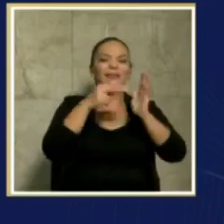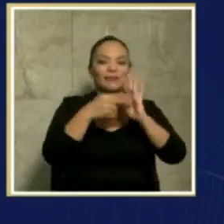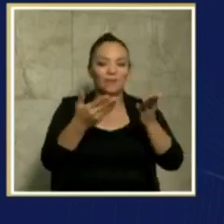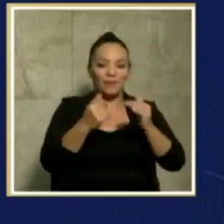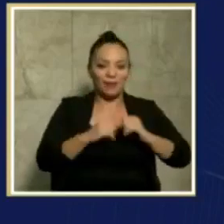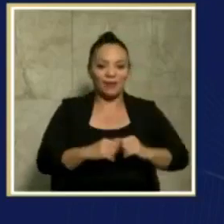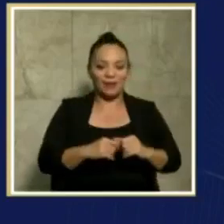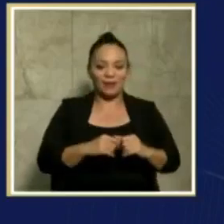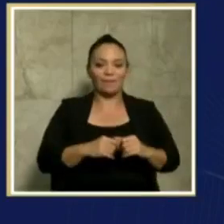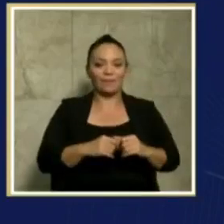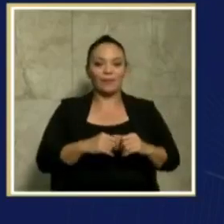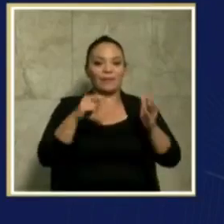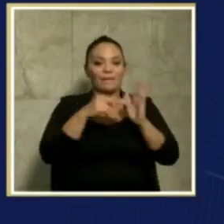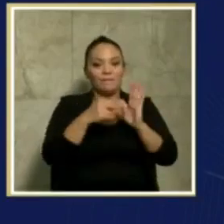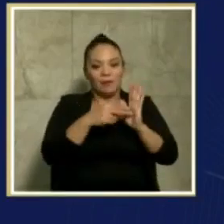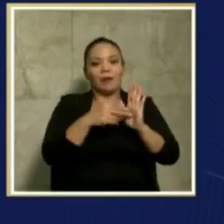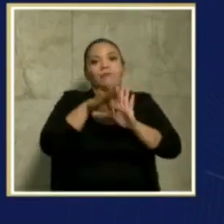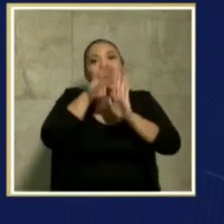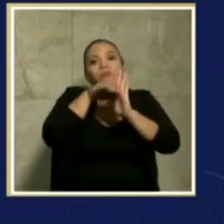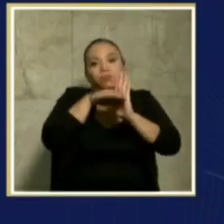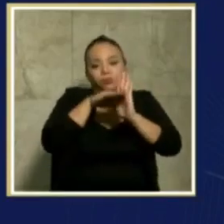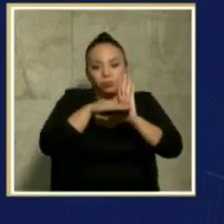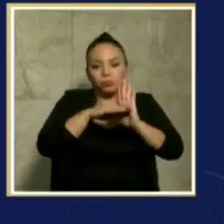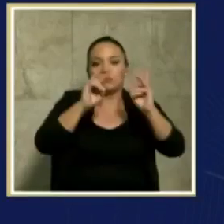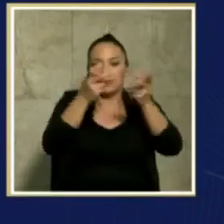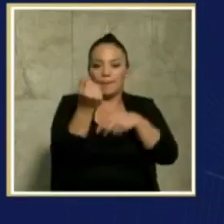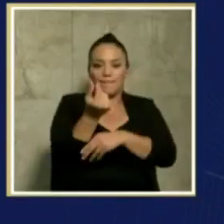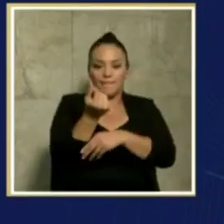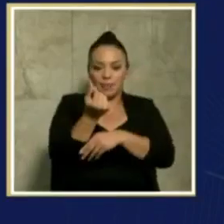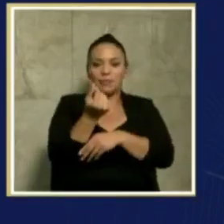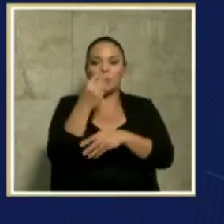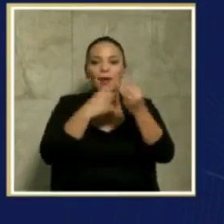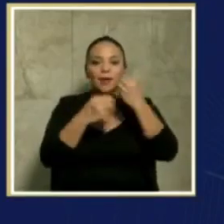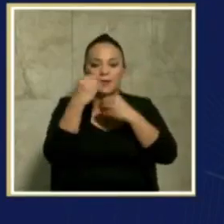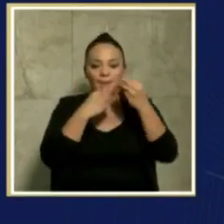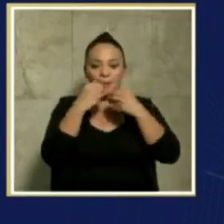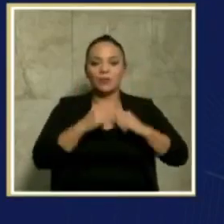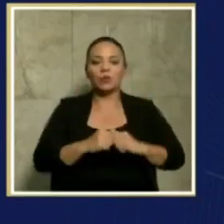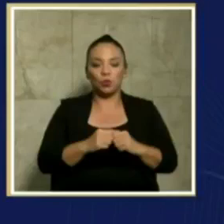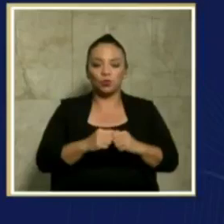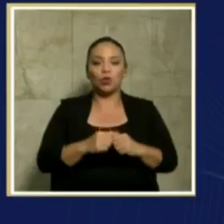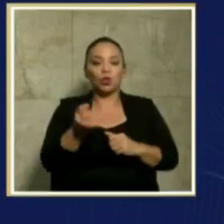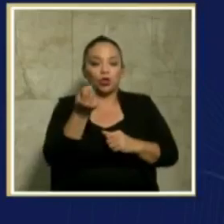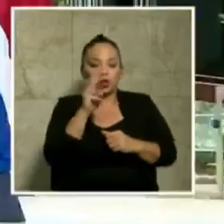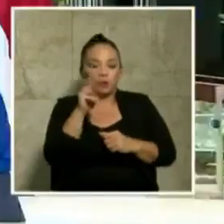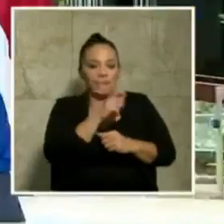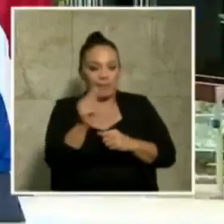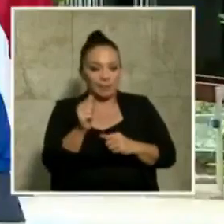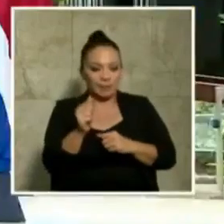una caída en el nivel de precios de los alimentos en esos 12 meses.